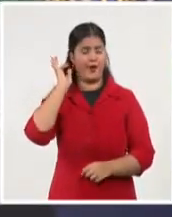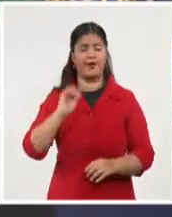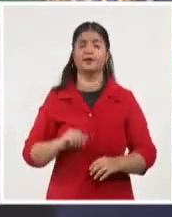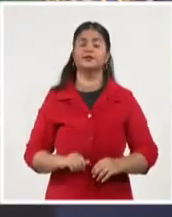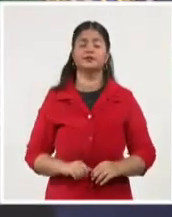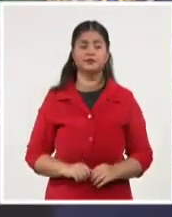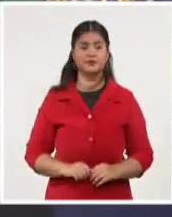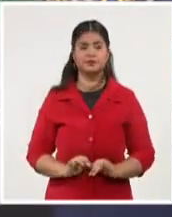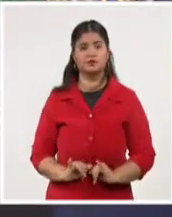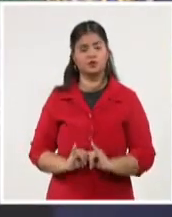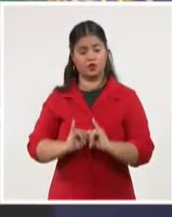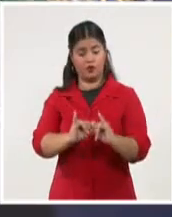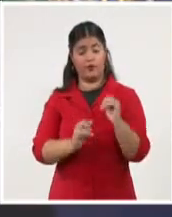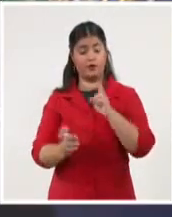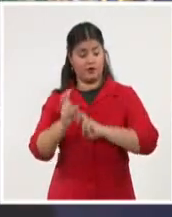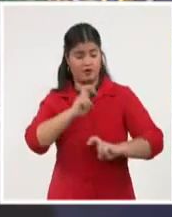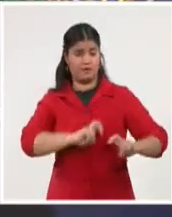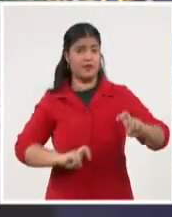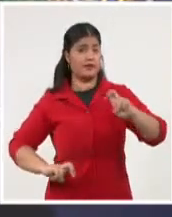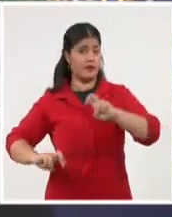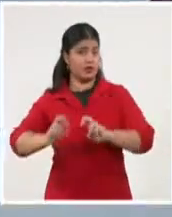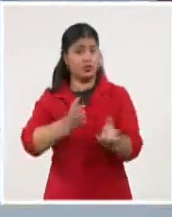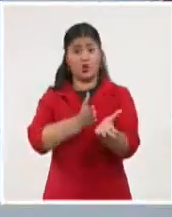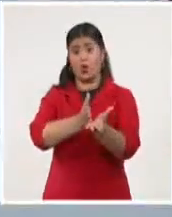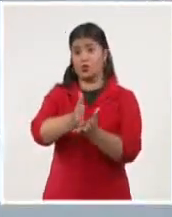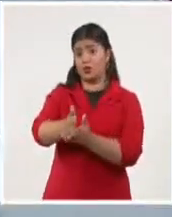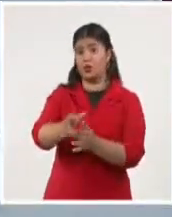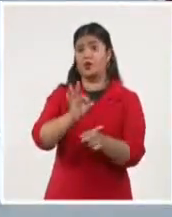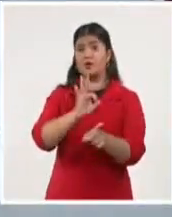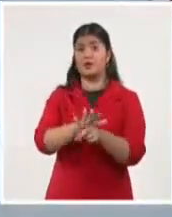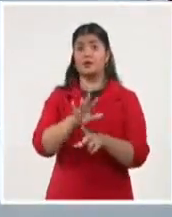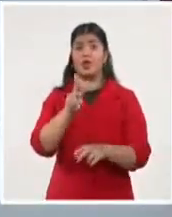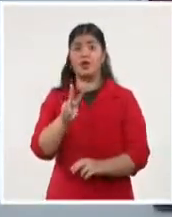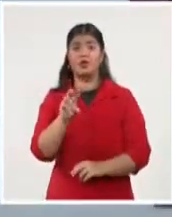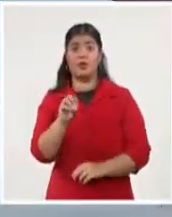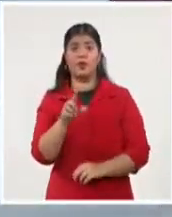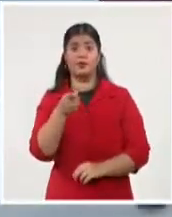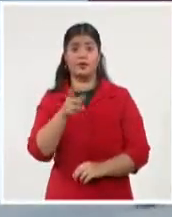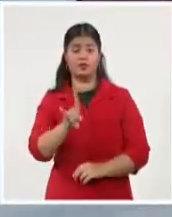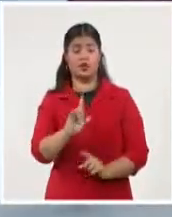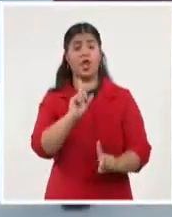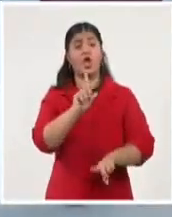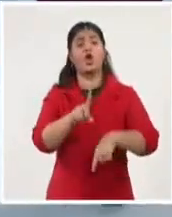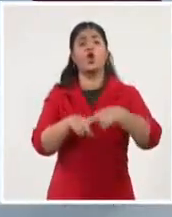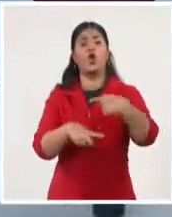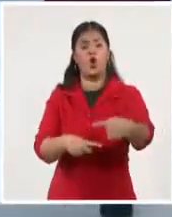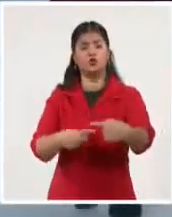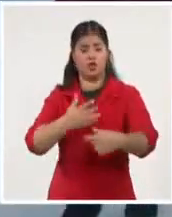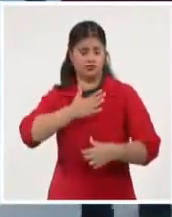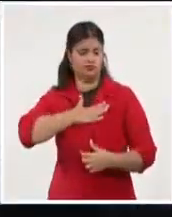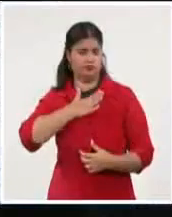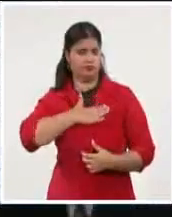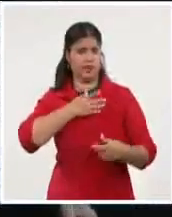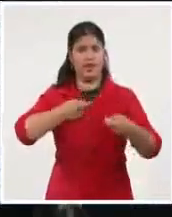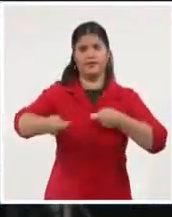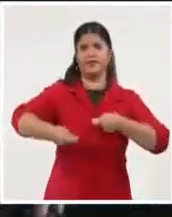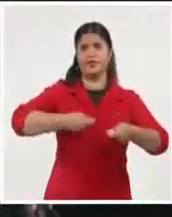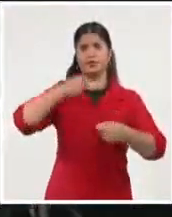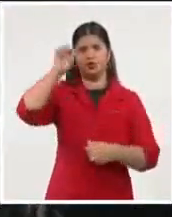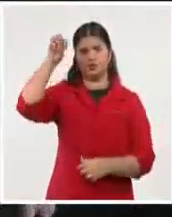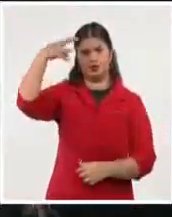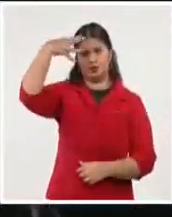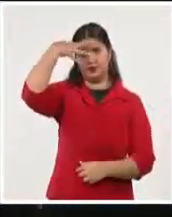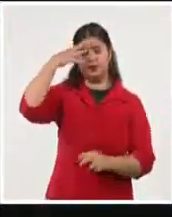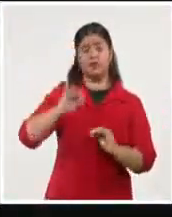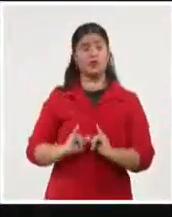quien al ampliar la investigación civil que se inició en 2019 contra los negocios de Donald Trump, encontró